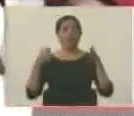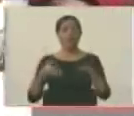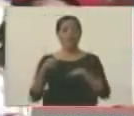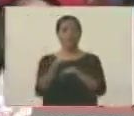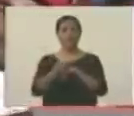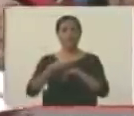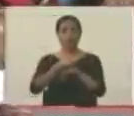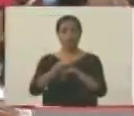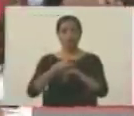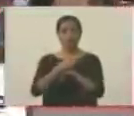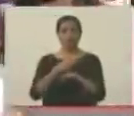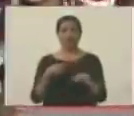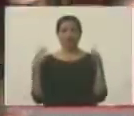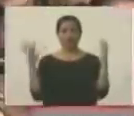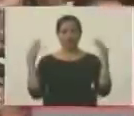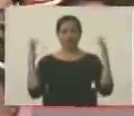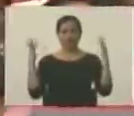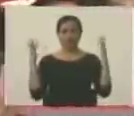Correcto.